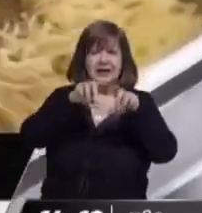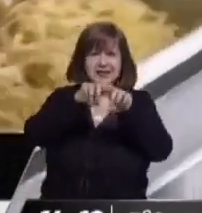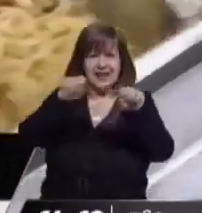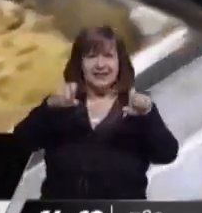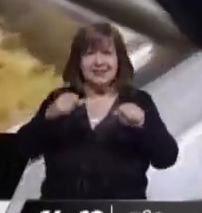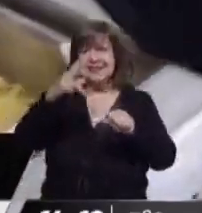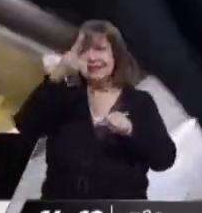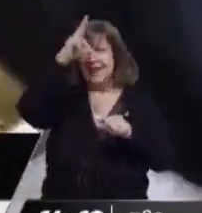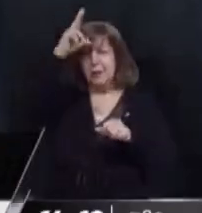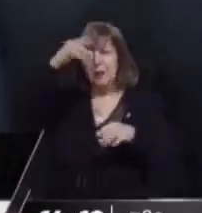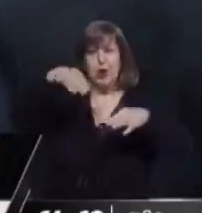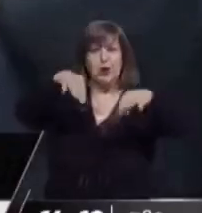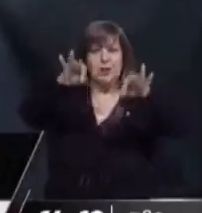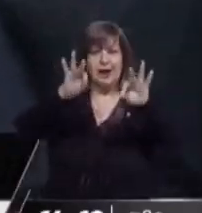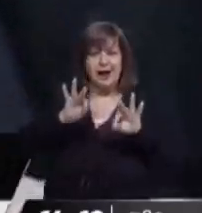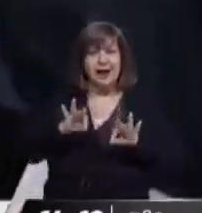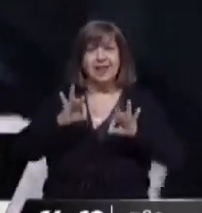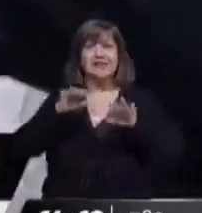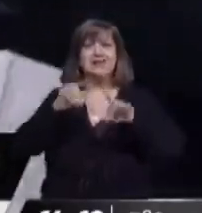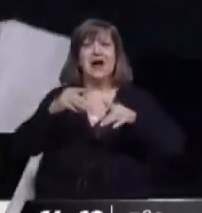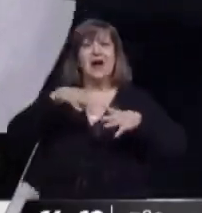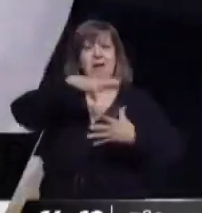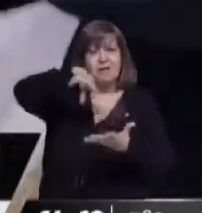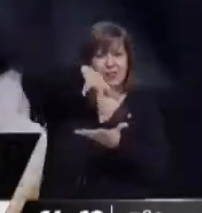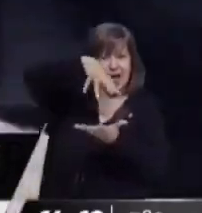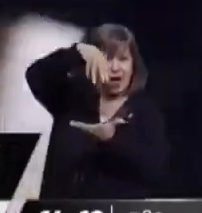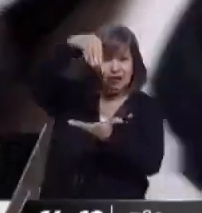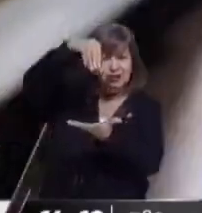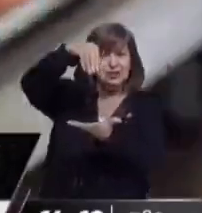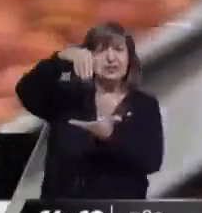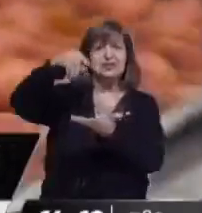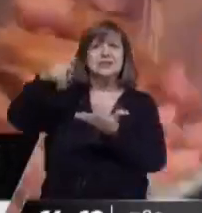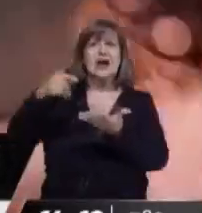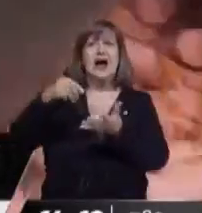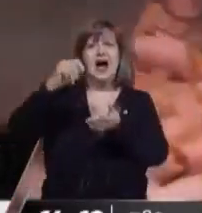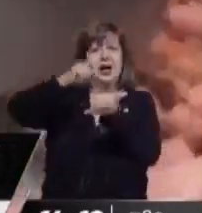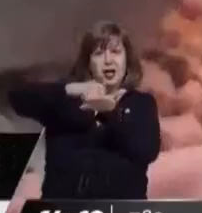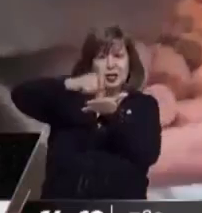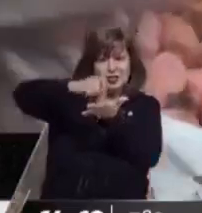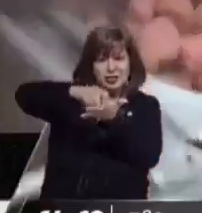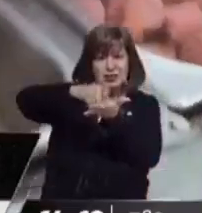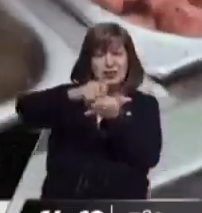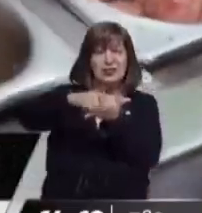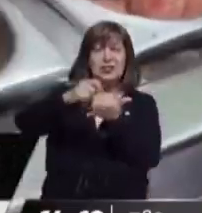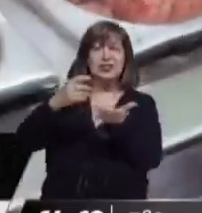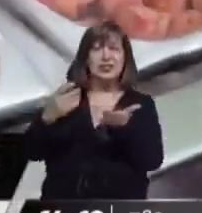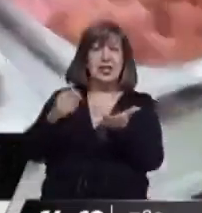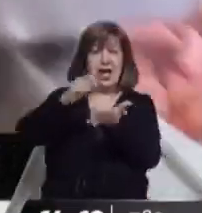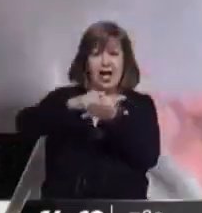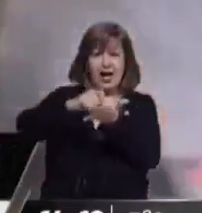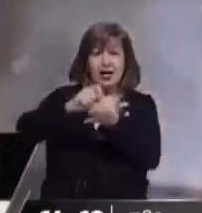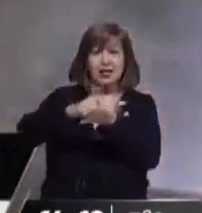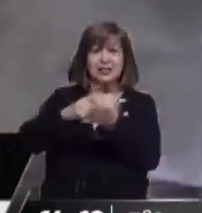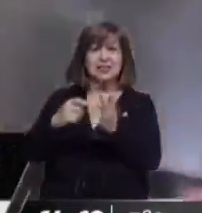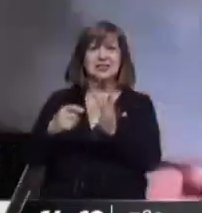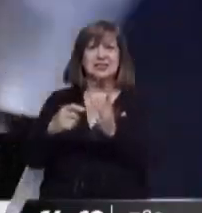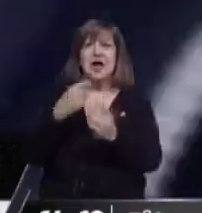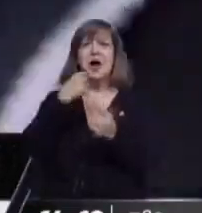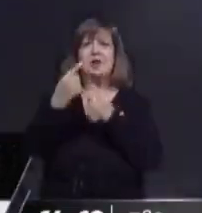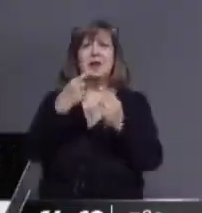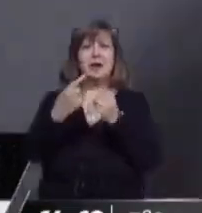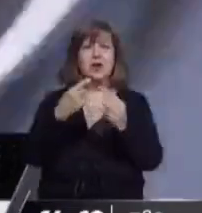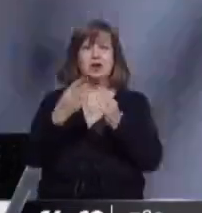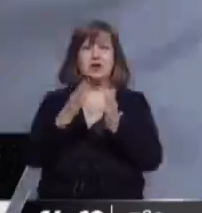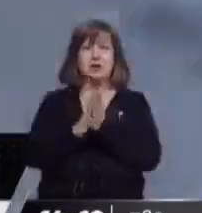acá veo pollo milanesa acá veo fideos acá veo arroz maestro te saludo y termino con vos